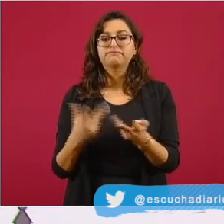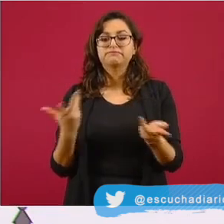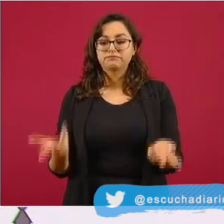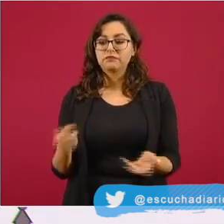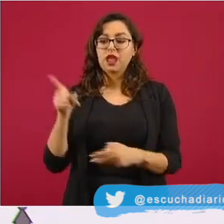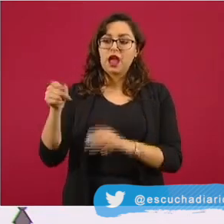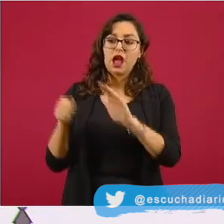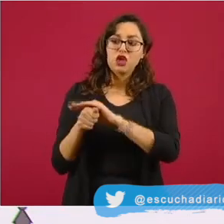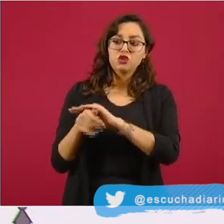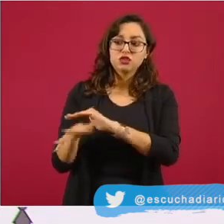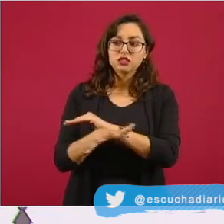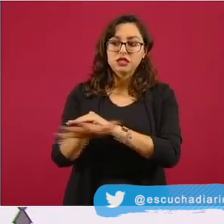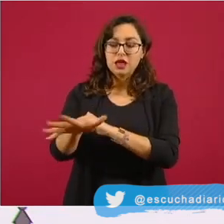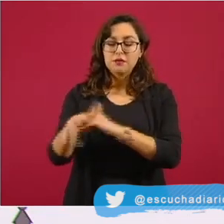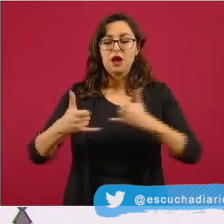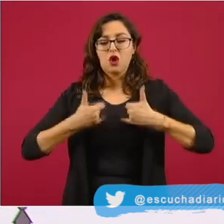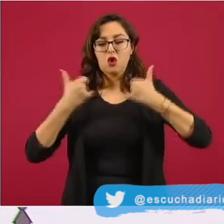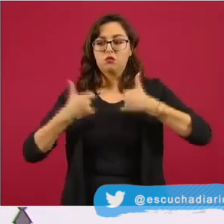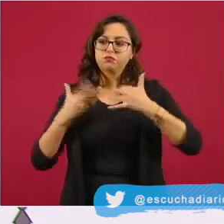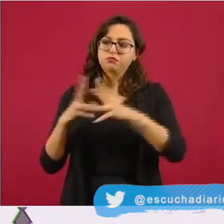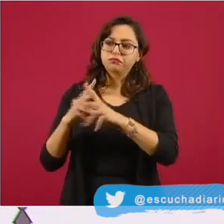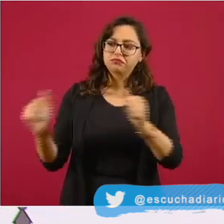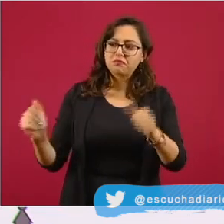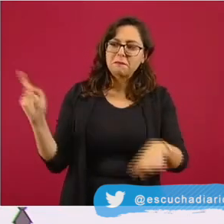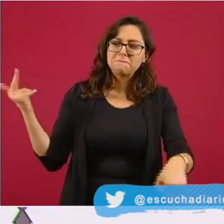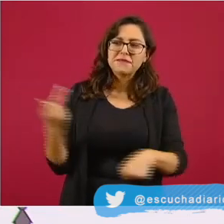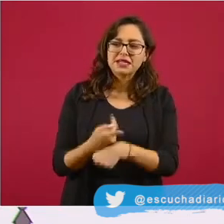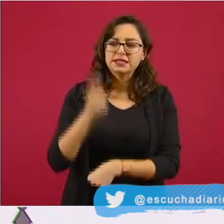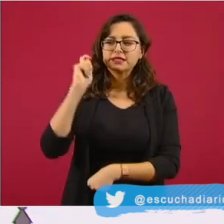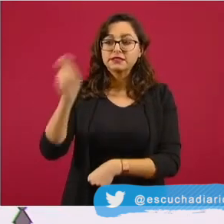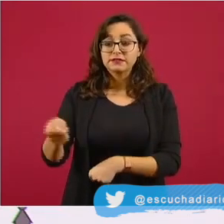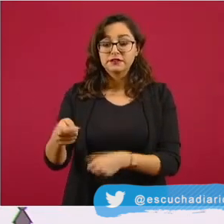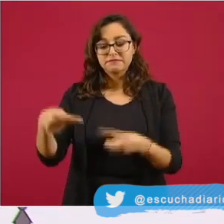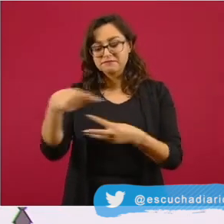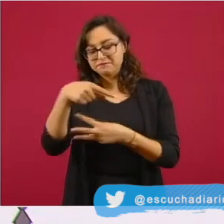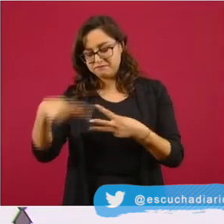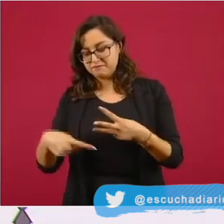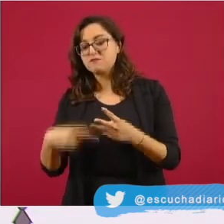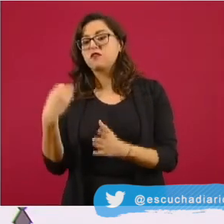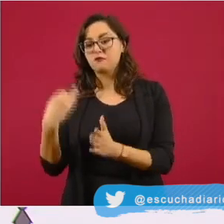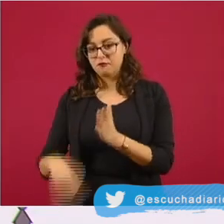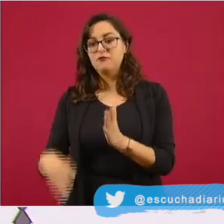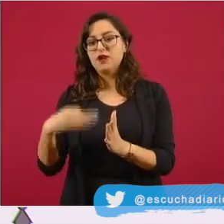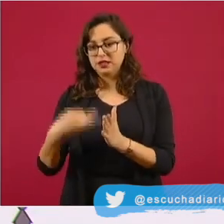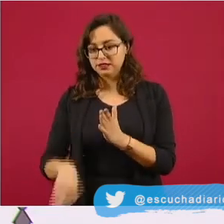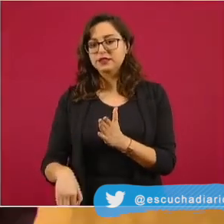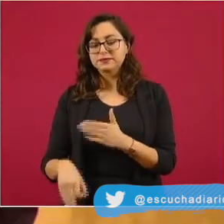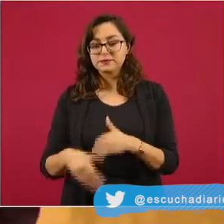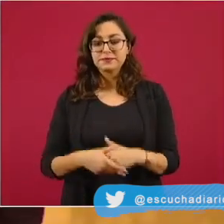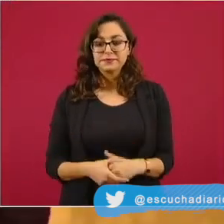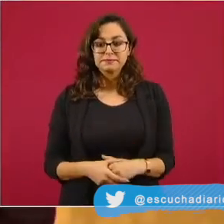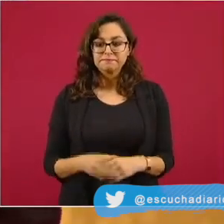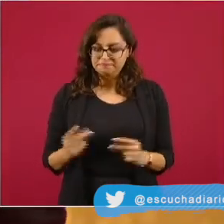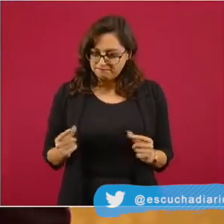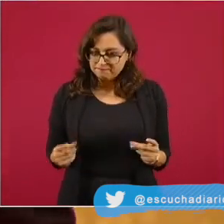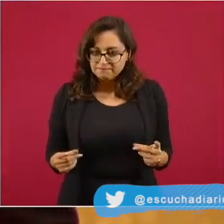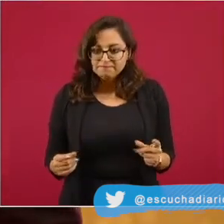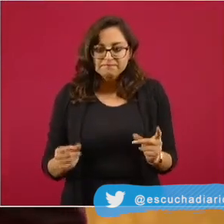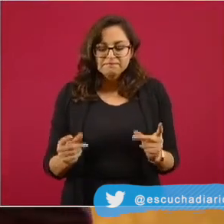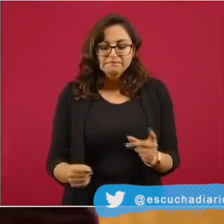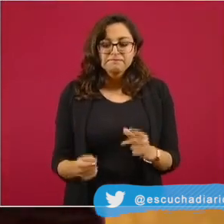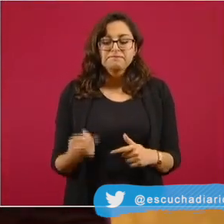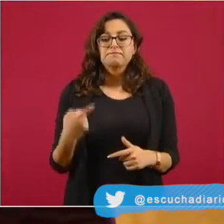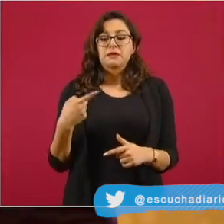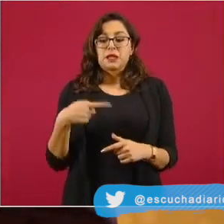de Ayotzinapa. En eso estamos. Pero también hemos hecho